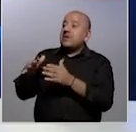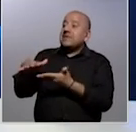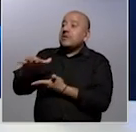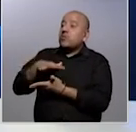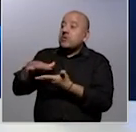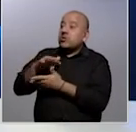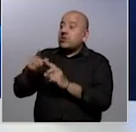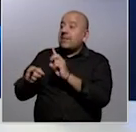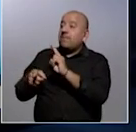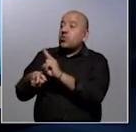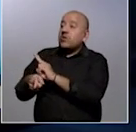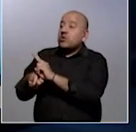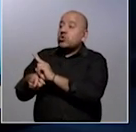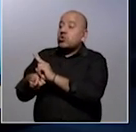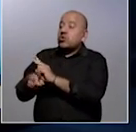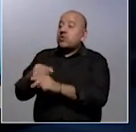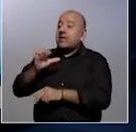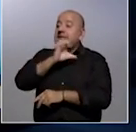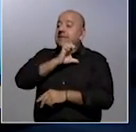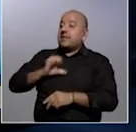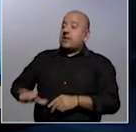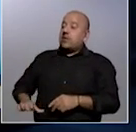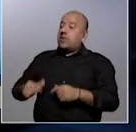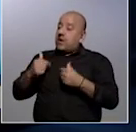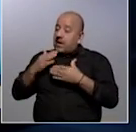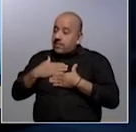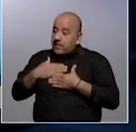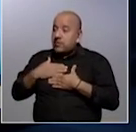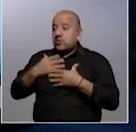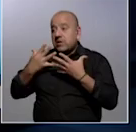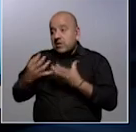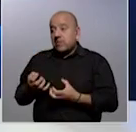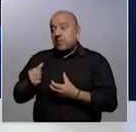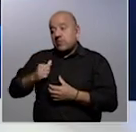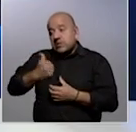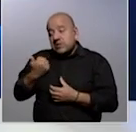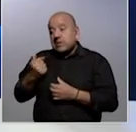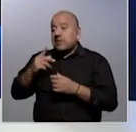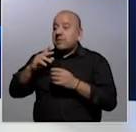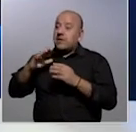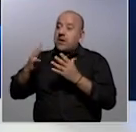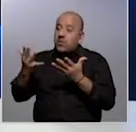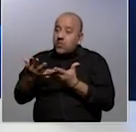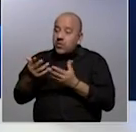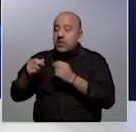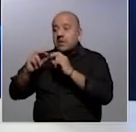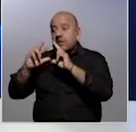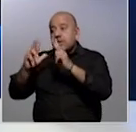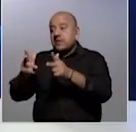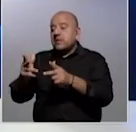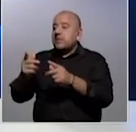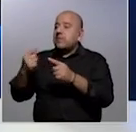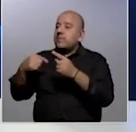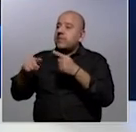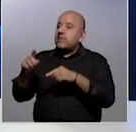y de amparo por parte del estado pero a mí me gustaría capas que yo que sé en este instante que voy a decir cuántos son pero